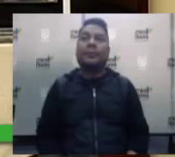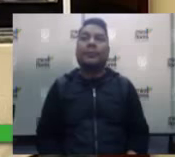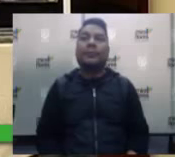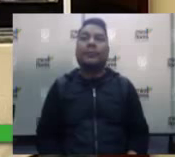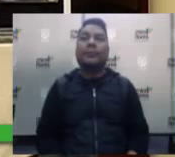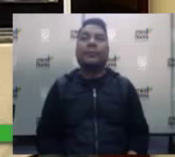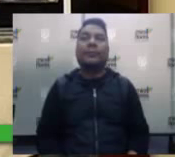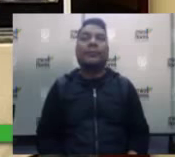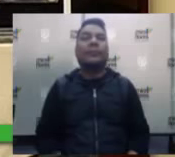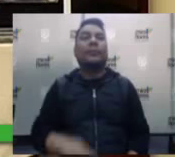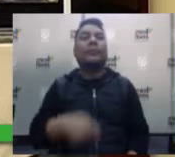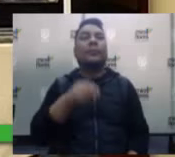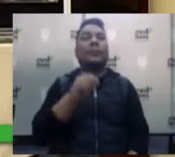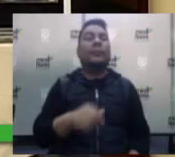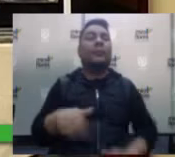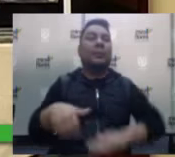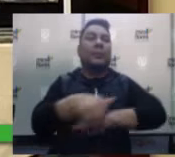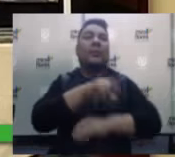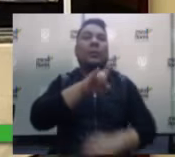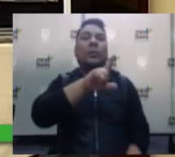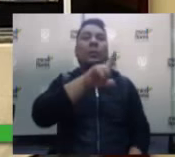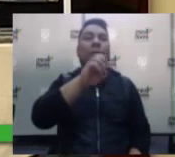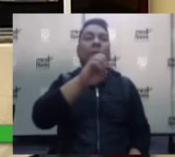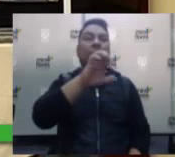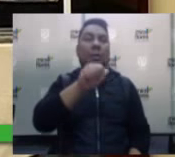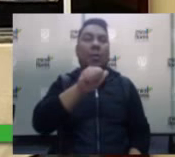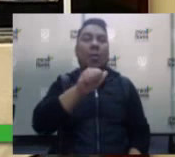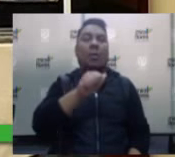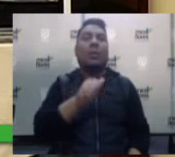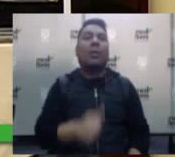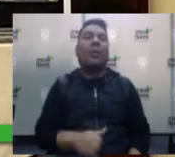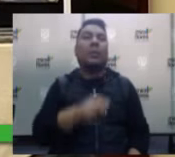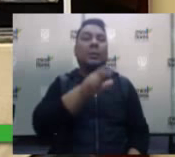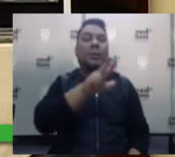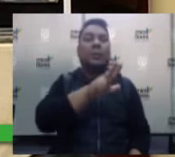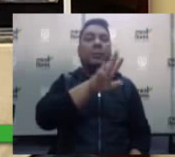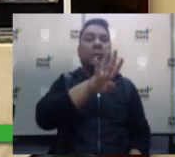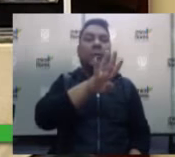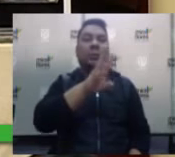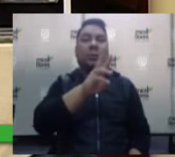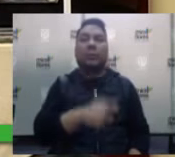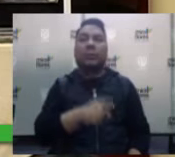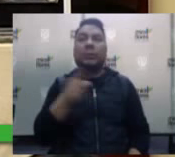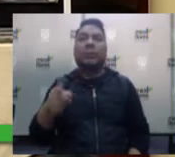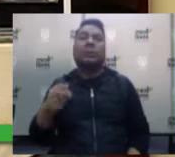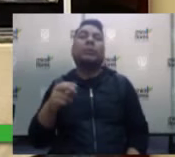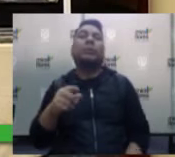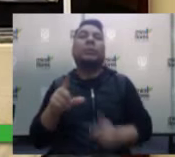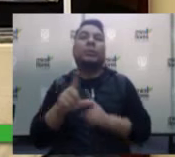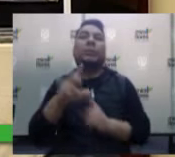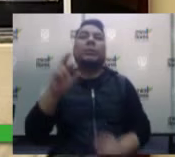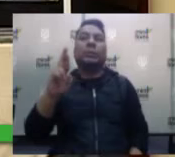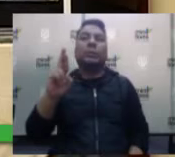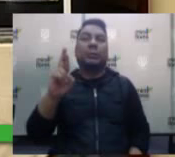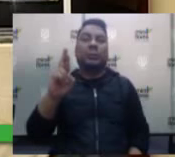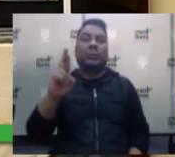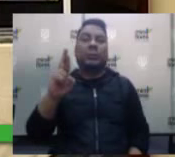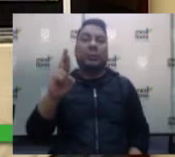Ubicación 37, Avenida José Casimiro Ulloa, cuadra 3, frente al 346. Letra R. R.